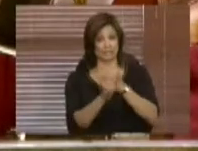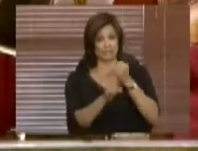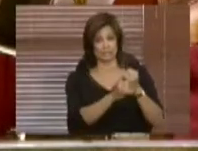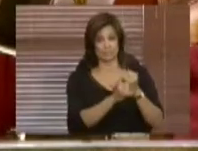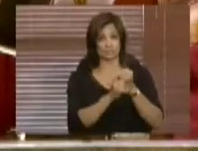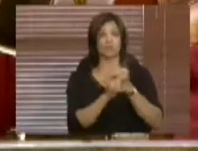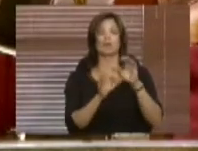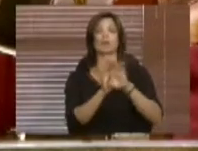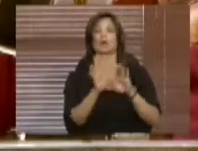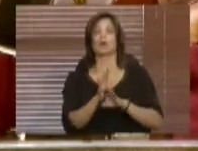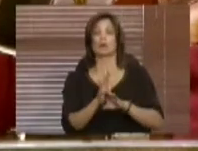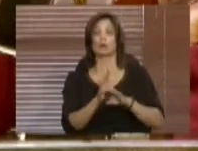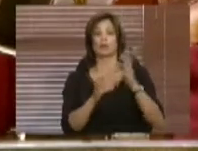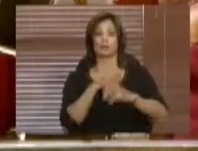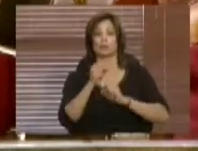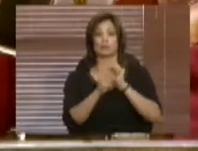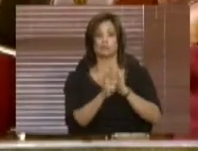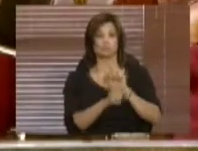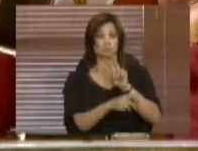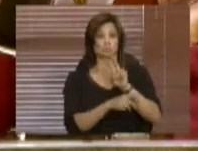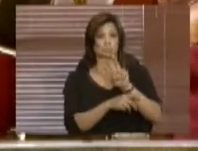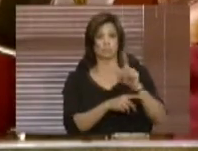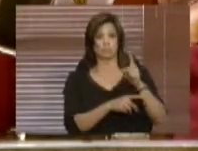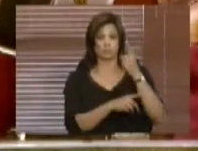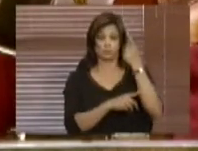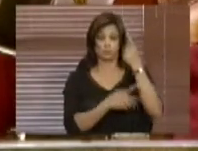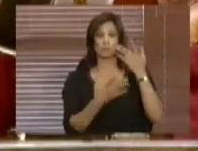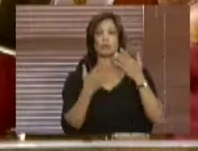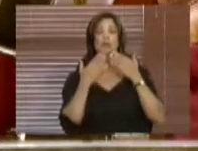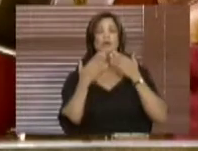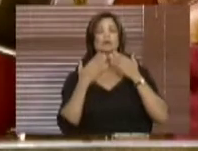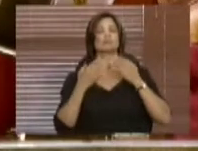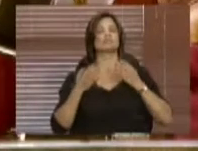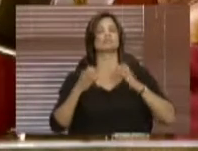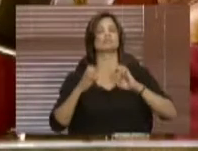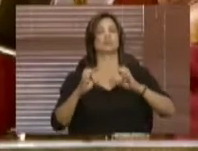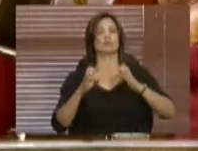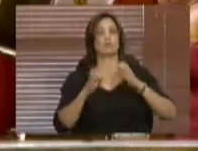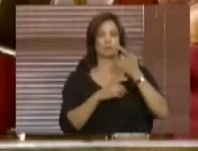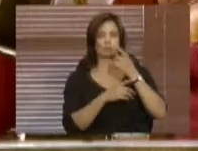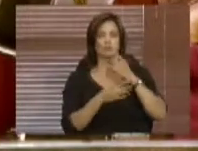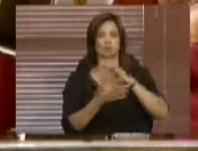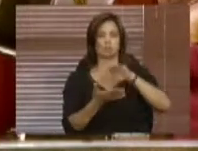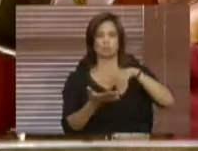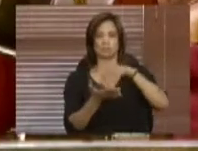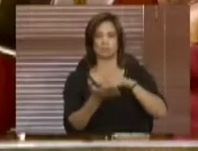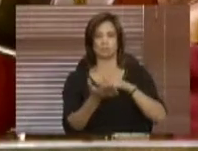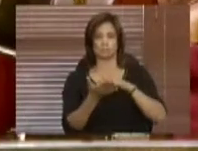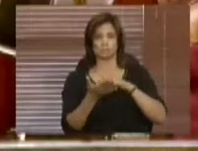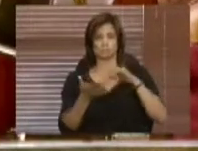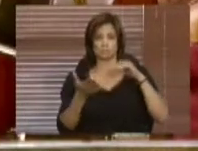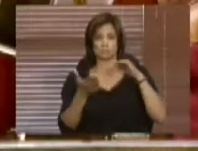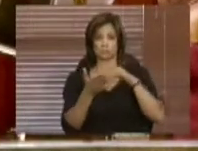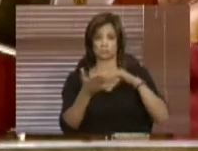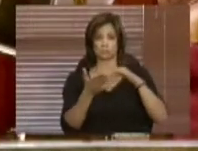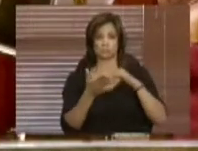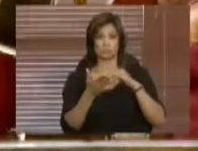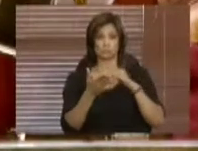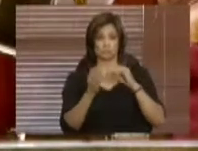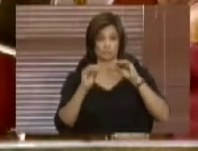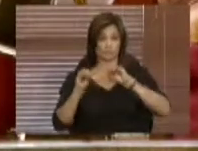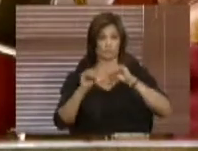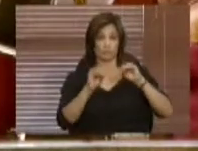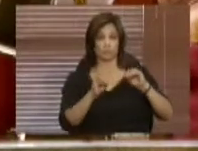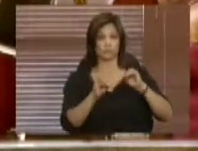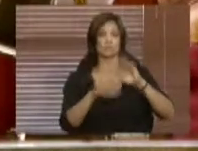justicia constitucional en el siglo XXI, gracias a los esfuerzos del Centro de Estudios y Formación Constitucional